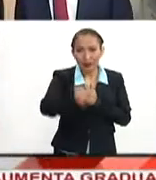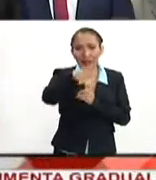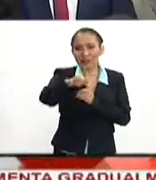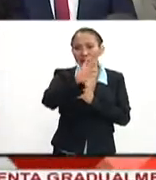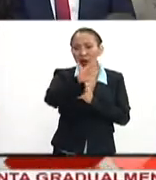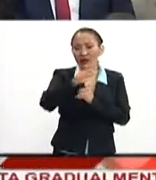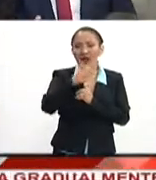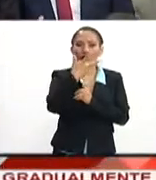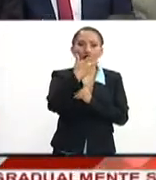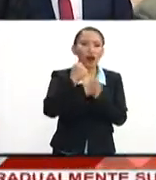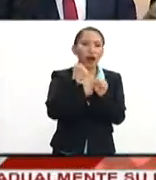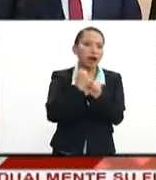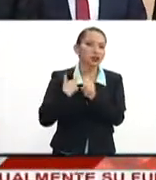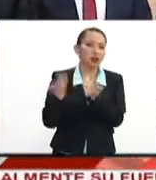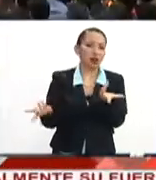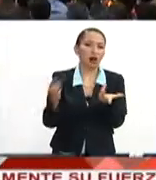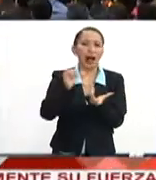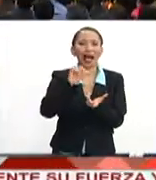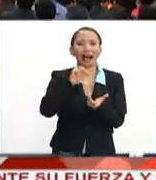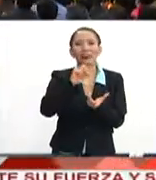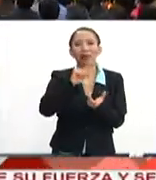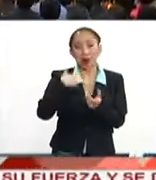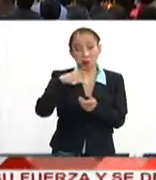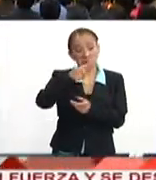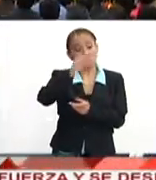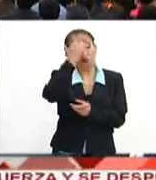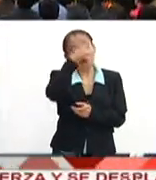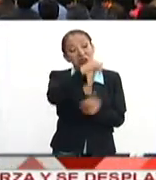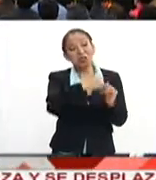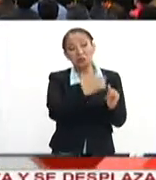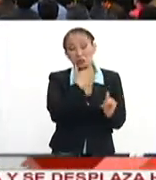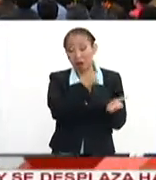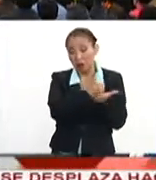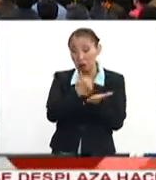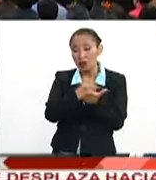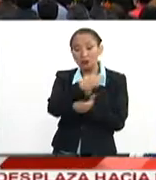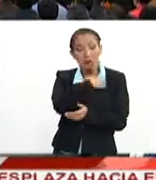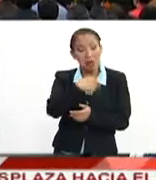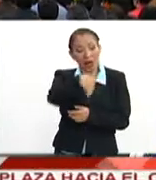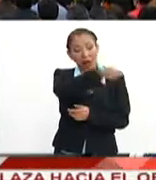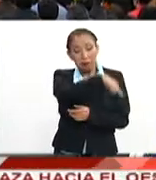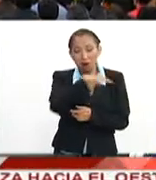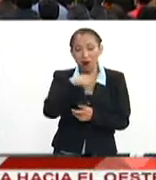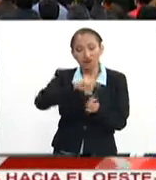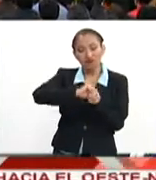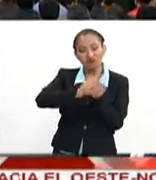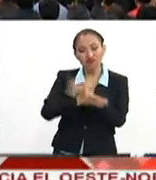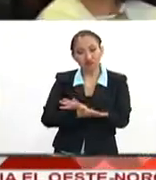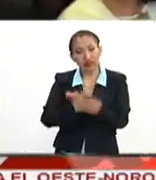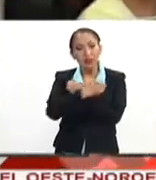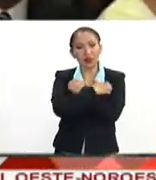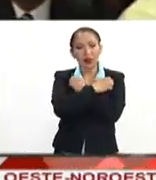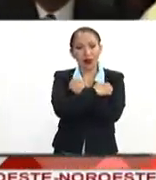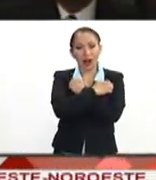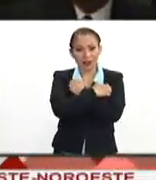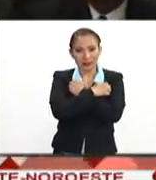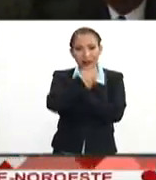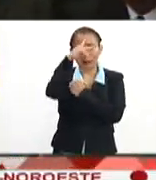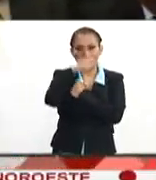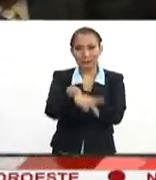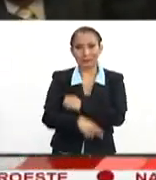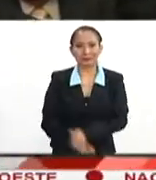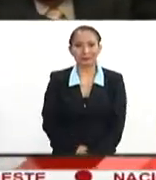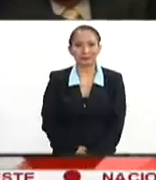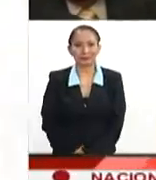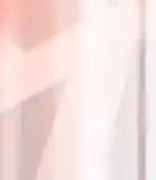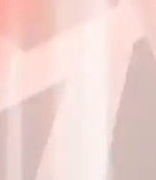del 58 año académico y reconoció el apoyo de esa institución y sus miembros en la transformación educativa del país.